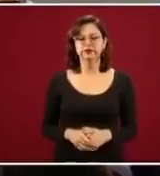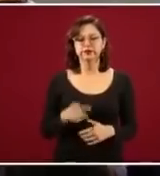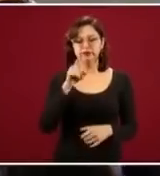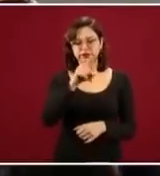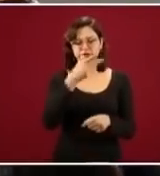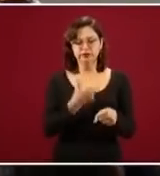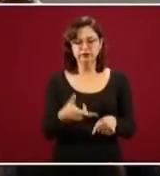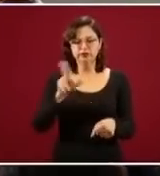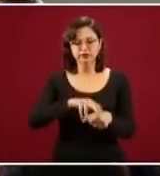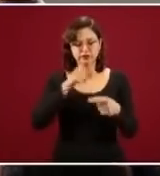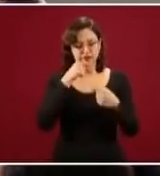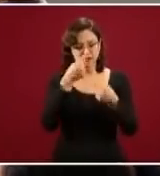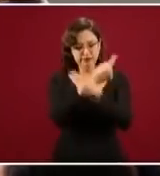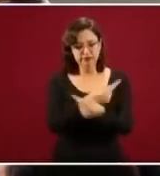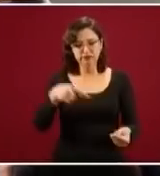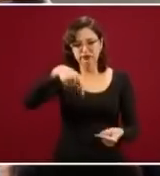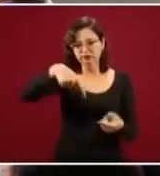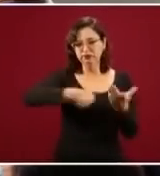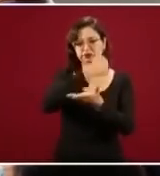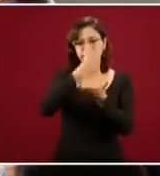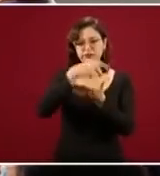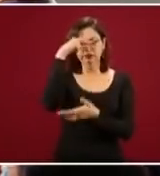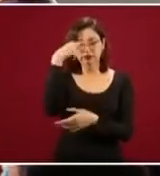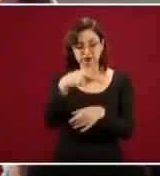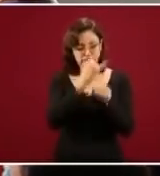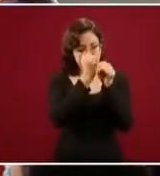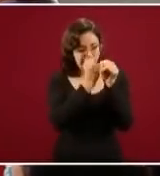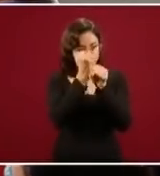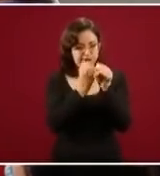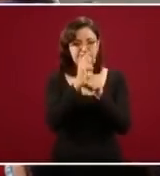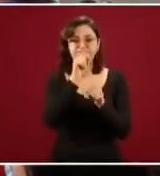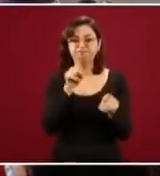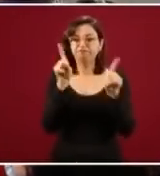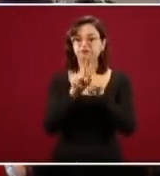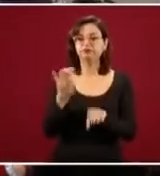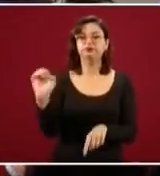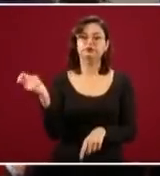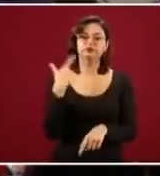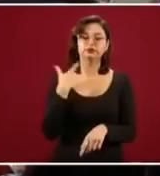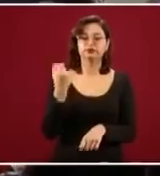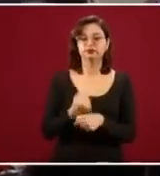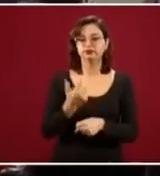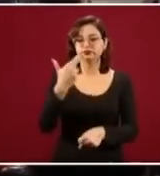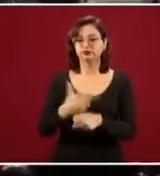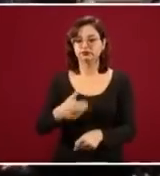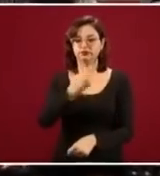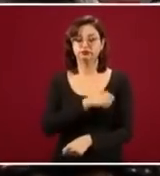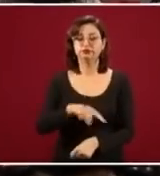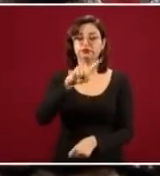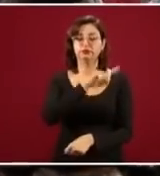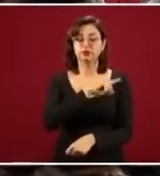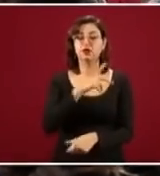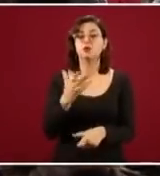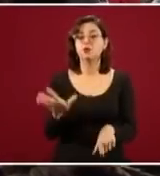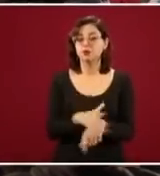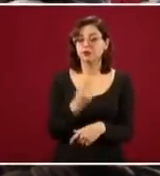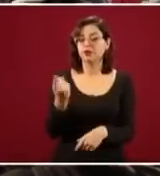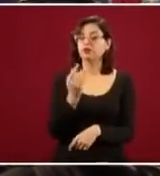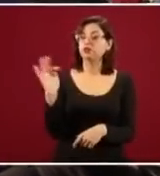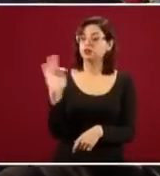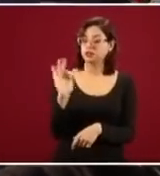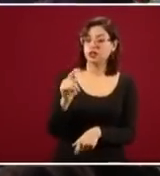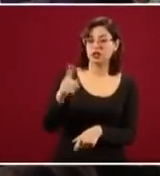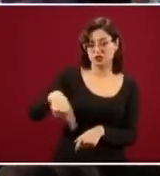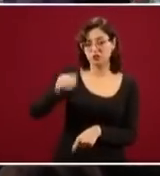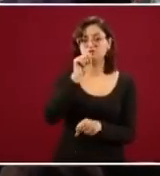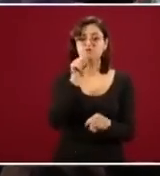hospital infantil aquí en la Ciudad de México, ¿estarían también investigando a exsecretarios de salud? A final de cuentas, ¿podrían ser también